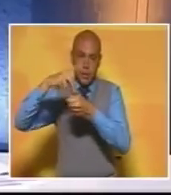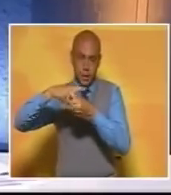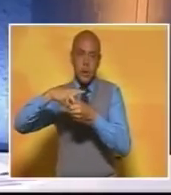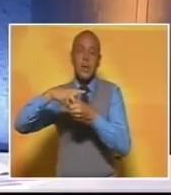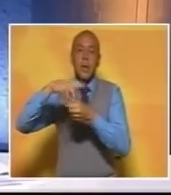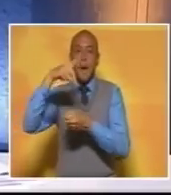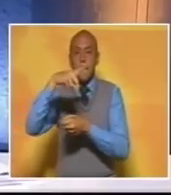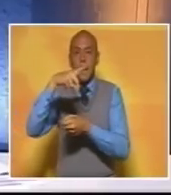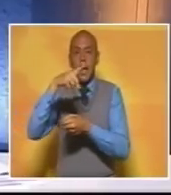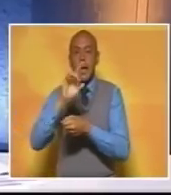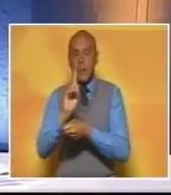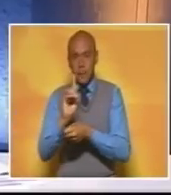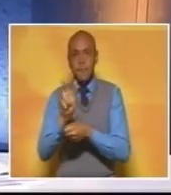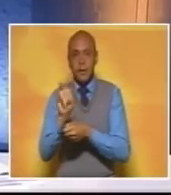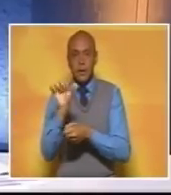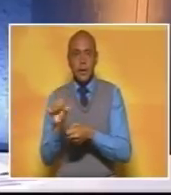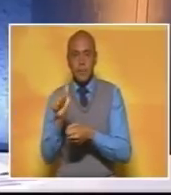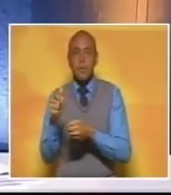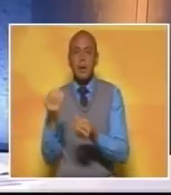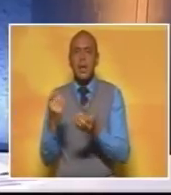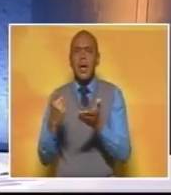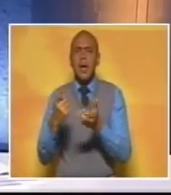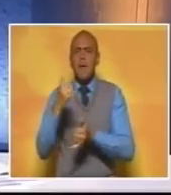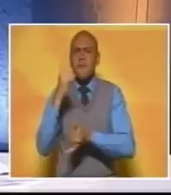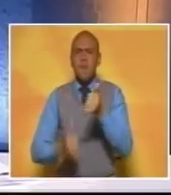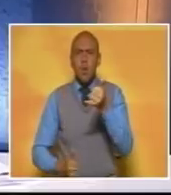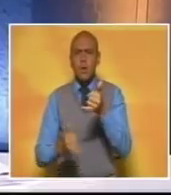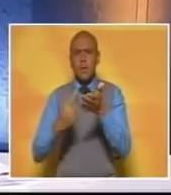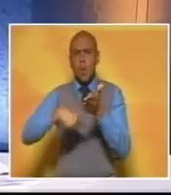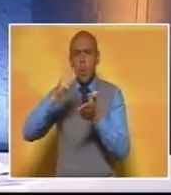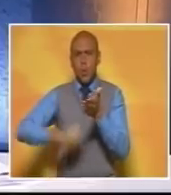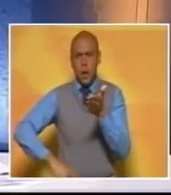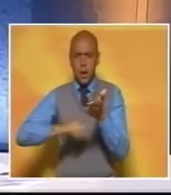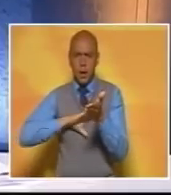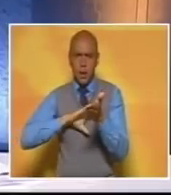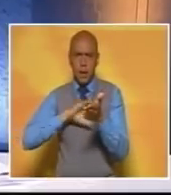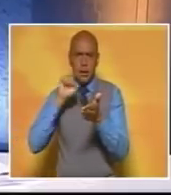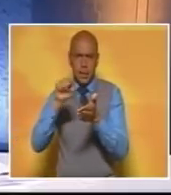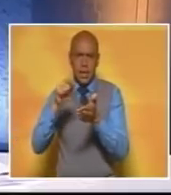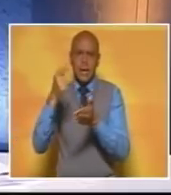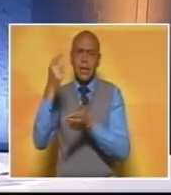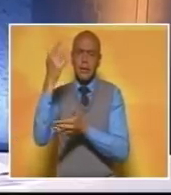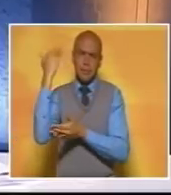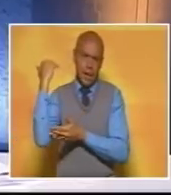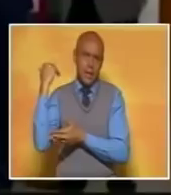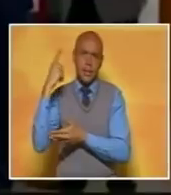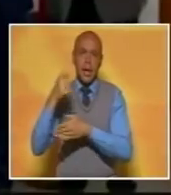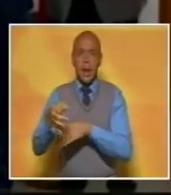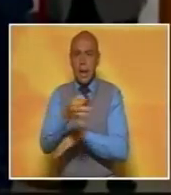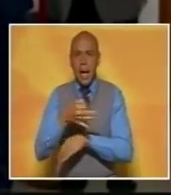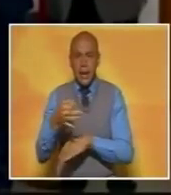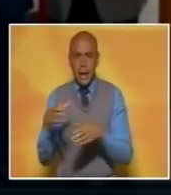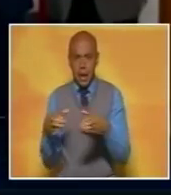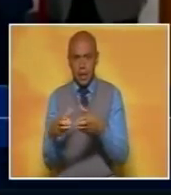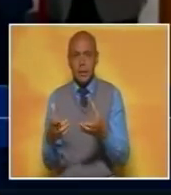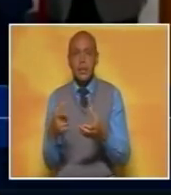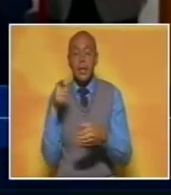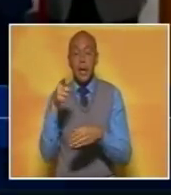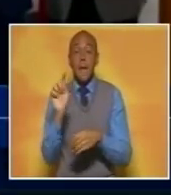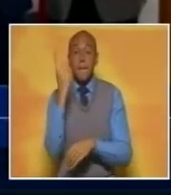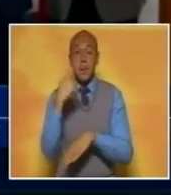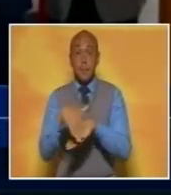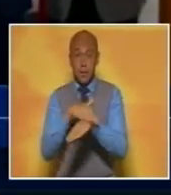venezolana PDVSA, para ponerle fin al contrato de renovación y operación de estas refinerías en la isla. La primera ministra Evelyn